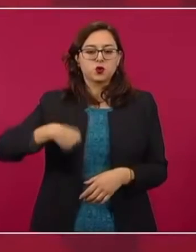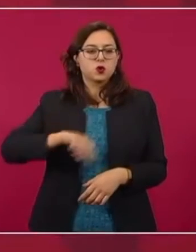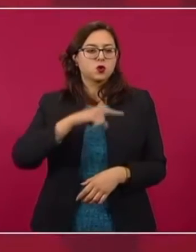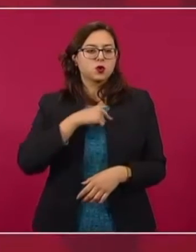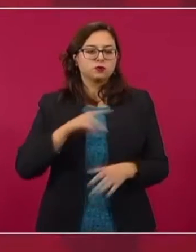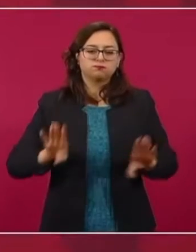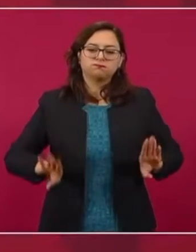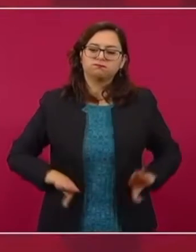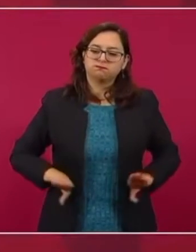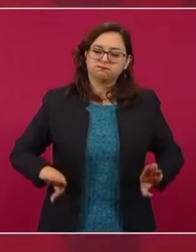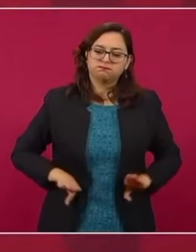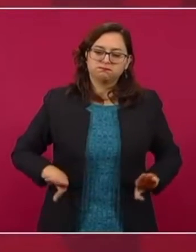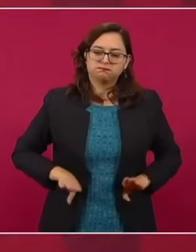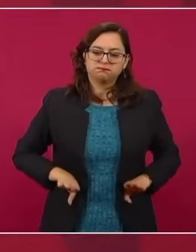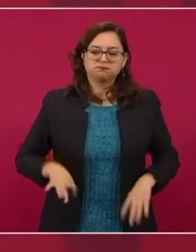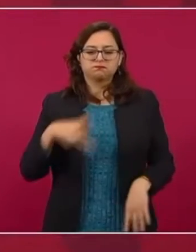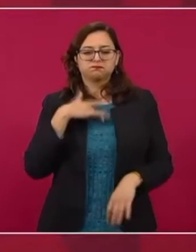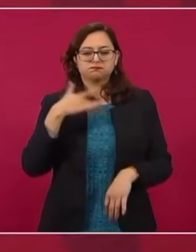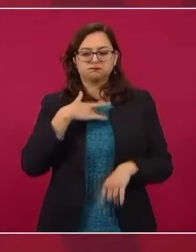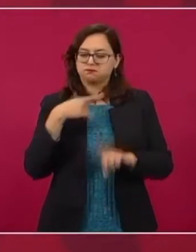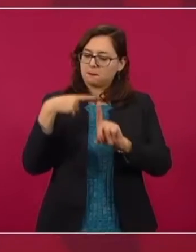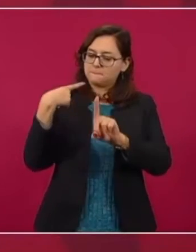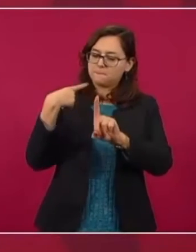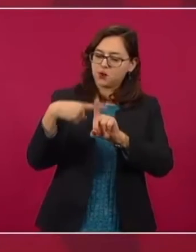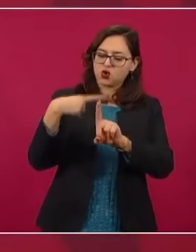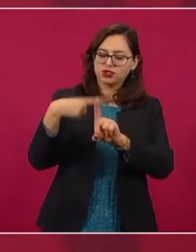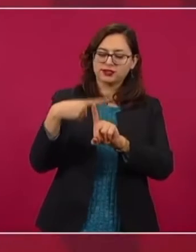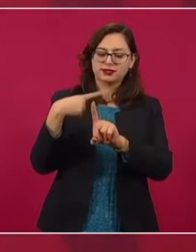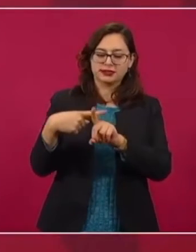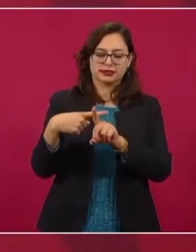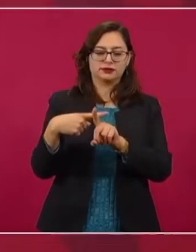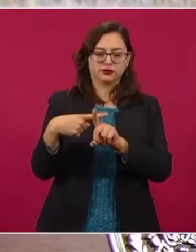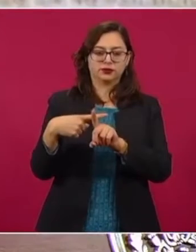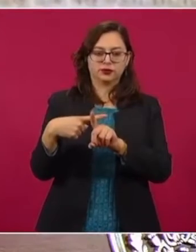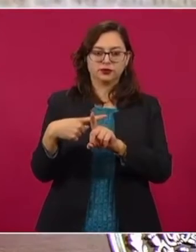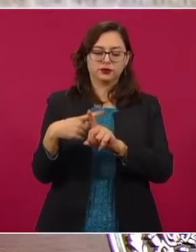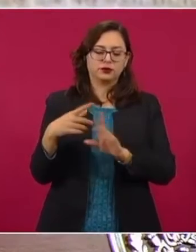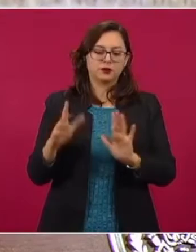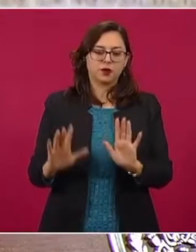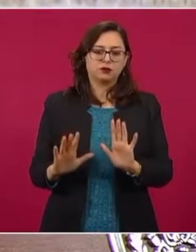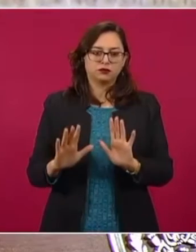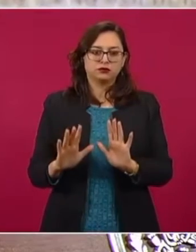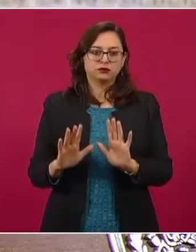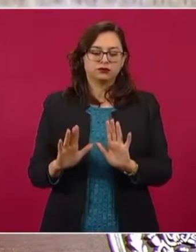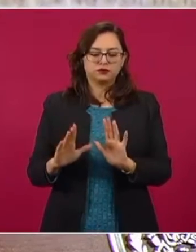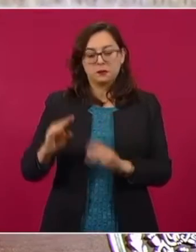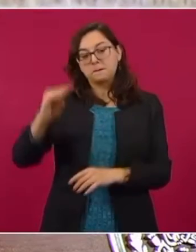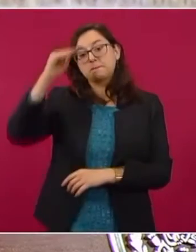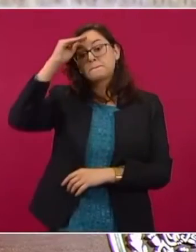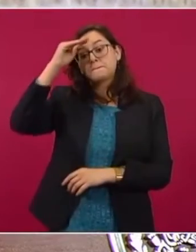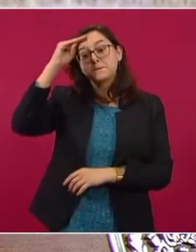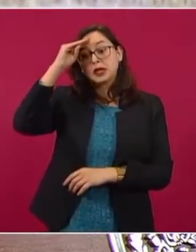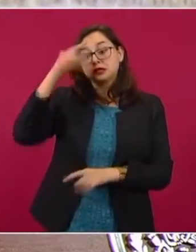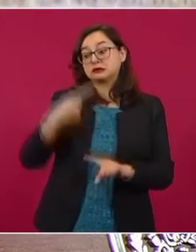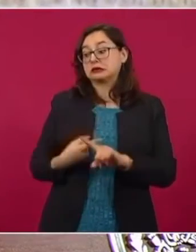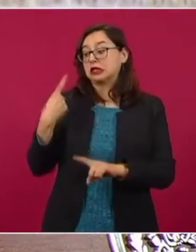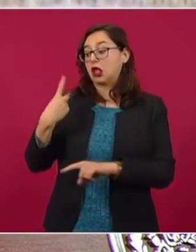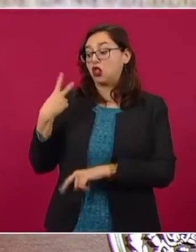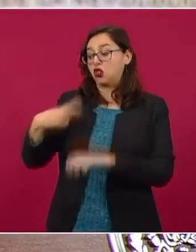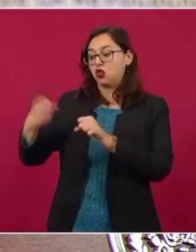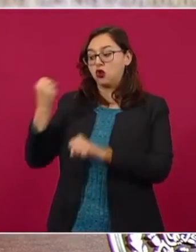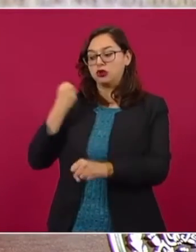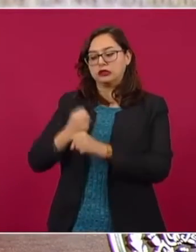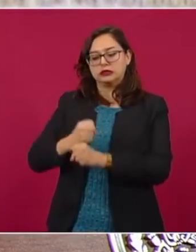optimistas y pensamos de que ya se pasó lo peor.